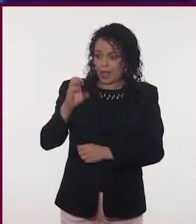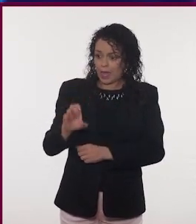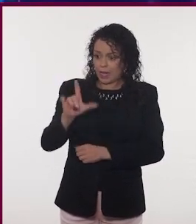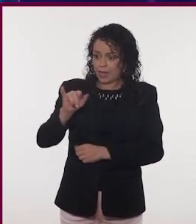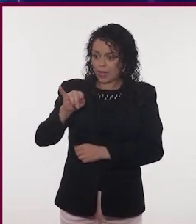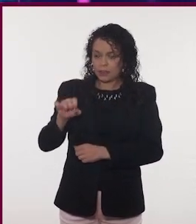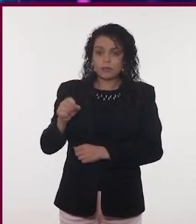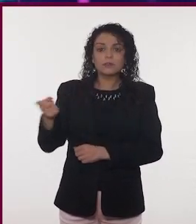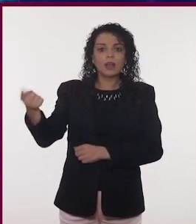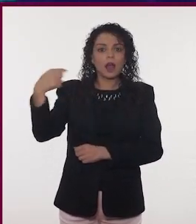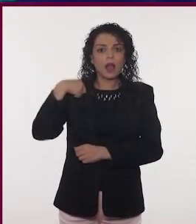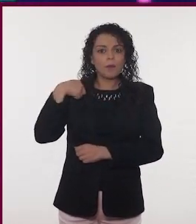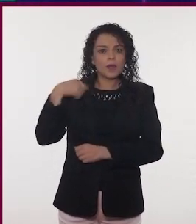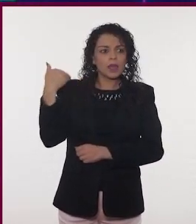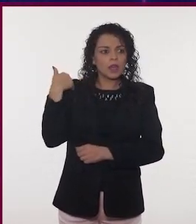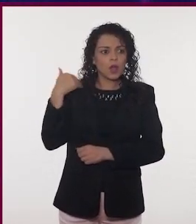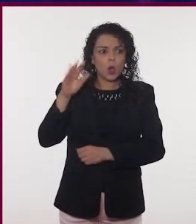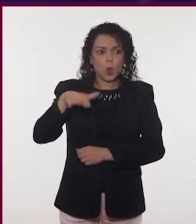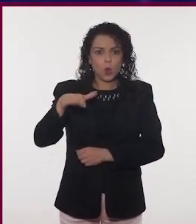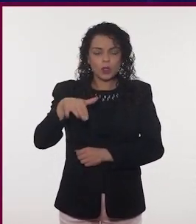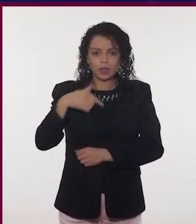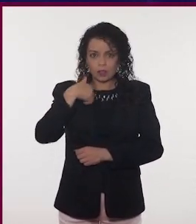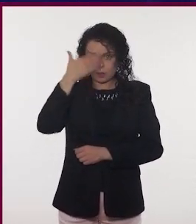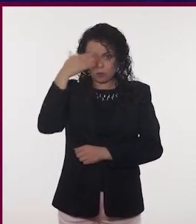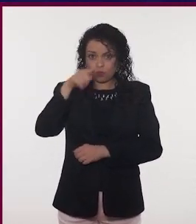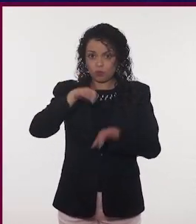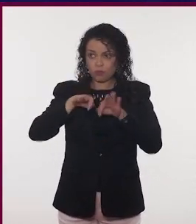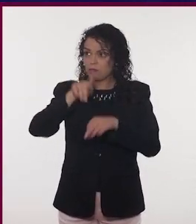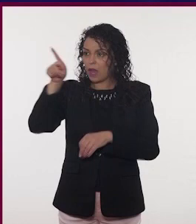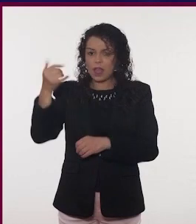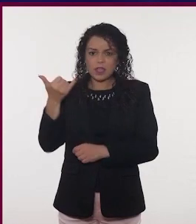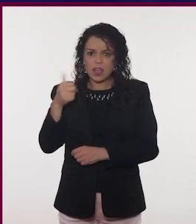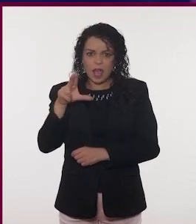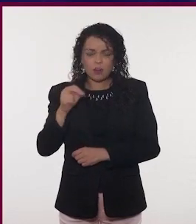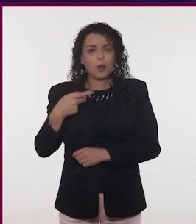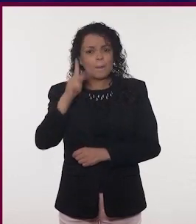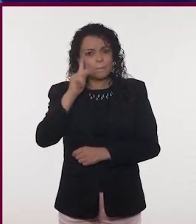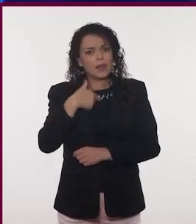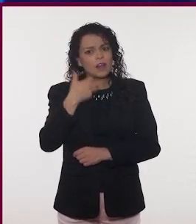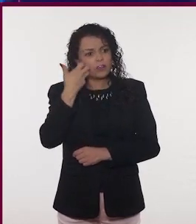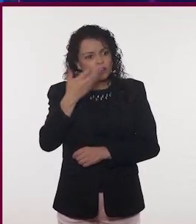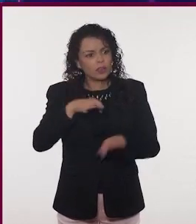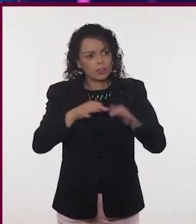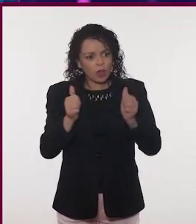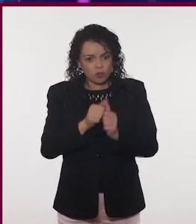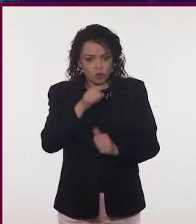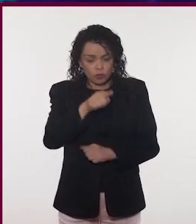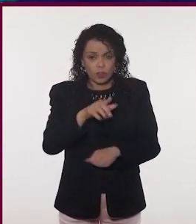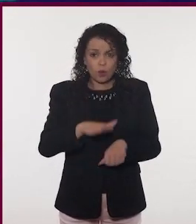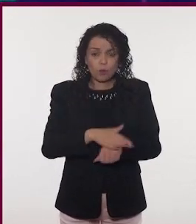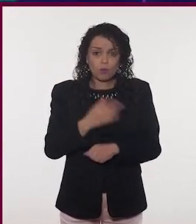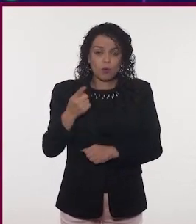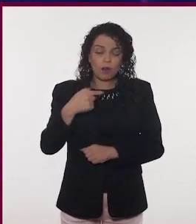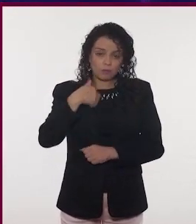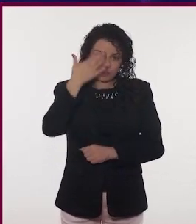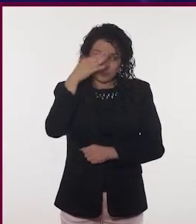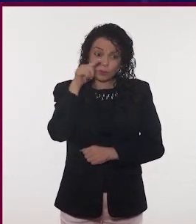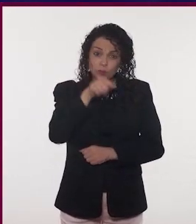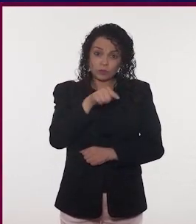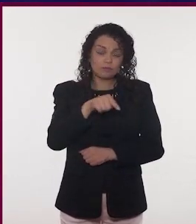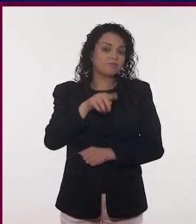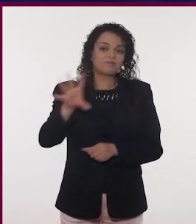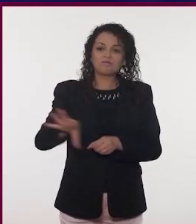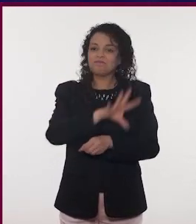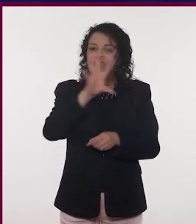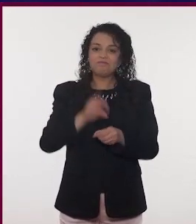me buscaron. Me dijeron, oye, sabemos que ya no estás trabajando acá, entonces pero queremos colaborar contigo porque pues sabemos que tú eres el que hacía